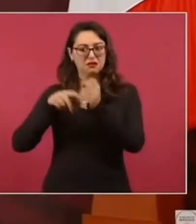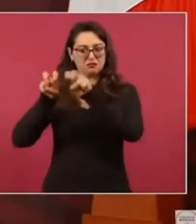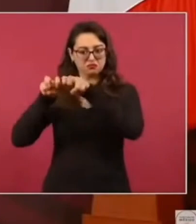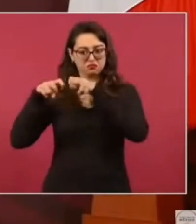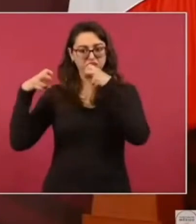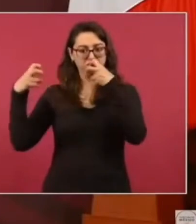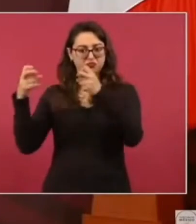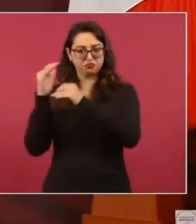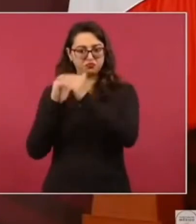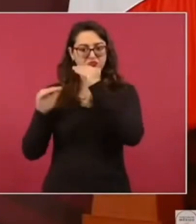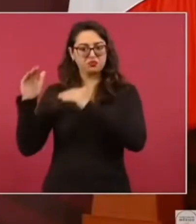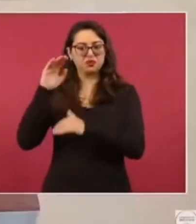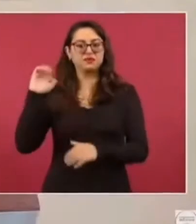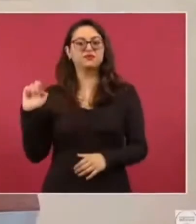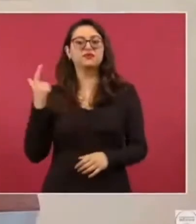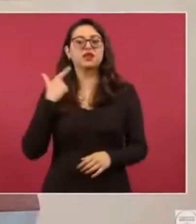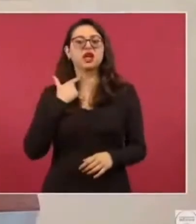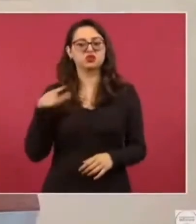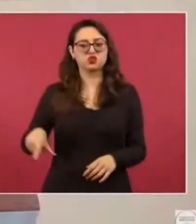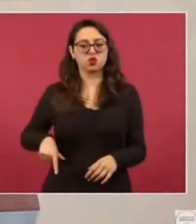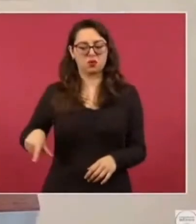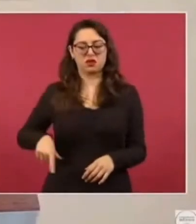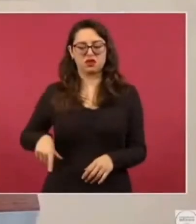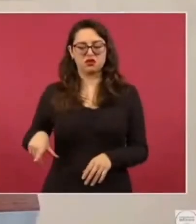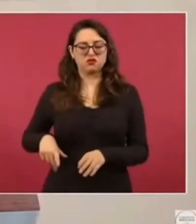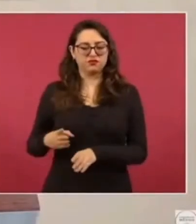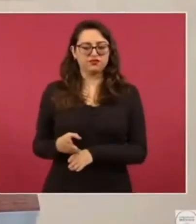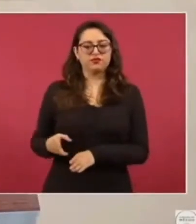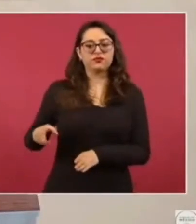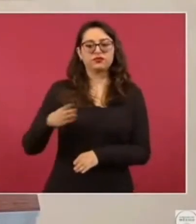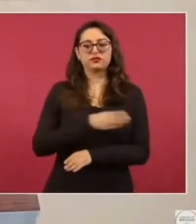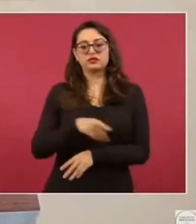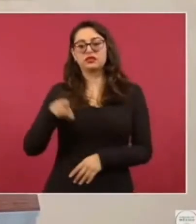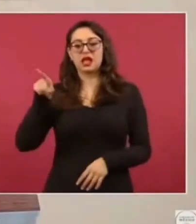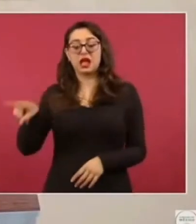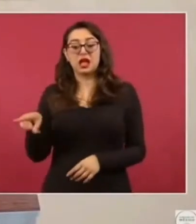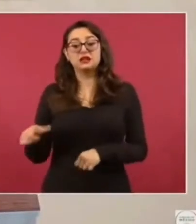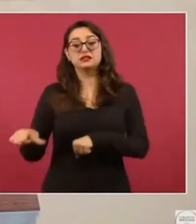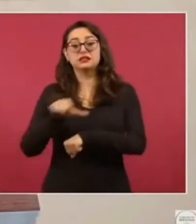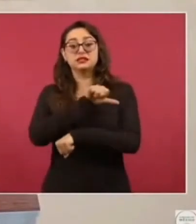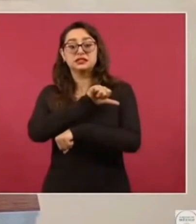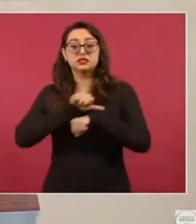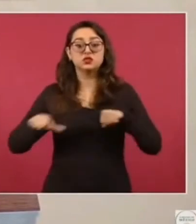el gobierno anterior, ya se fue, que se hizo cirugía plástica